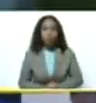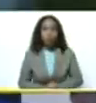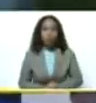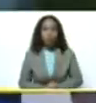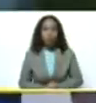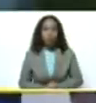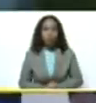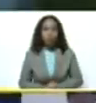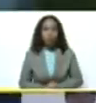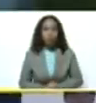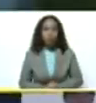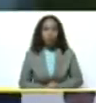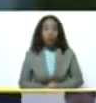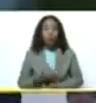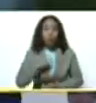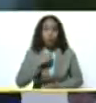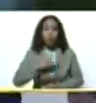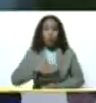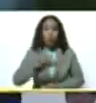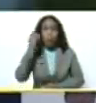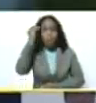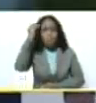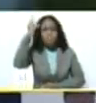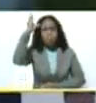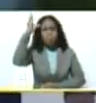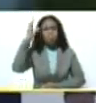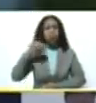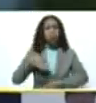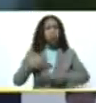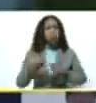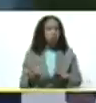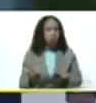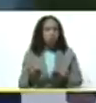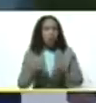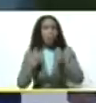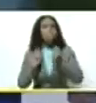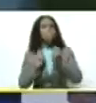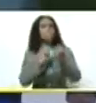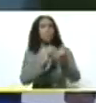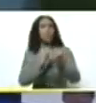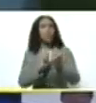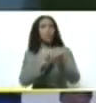que somos capaces de debatir